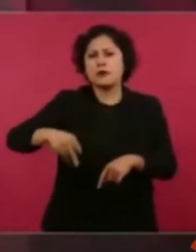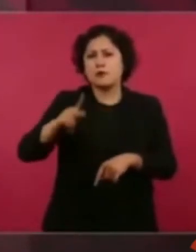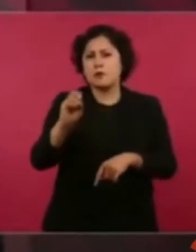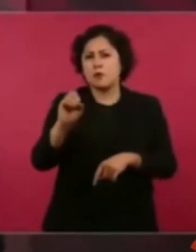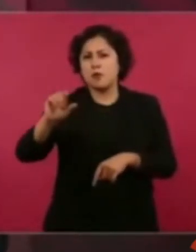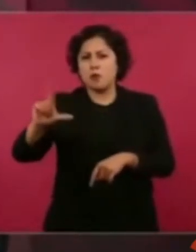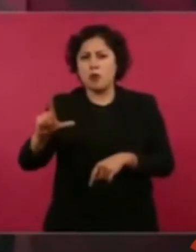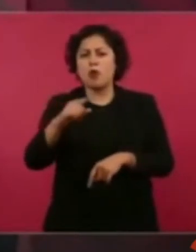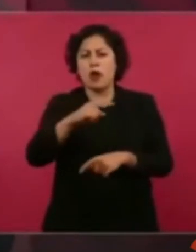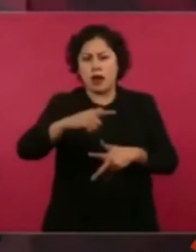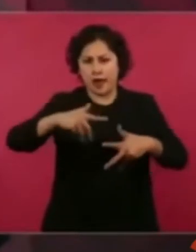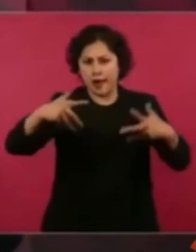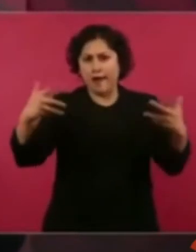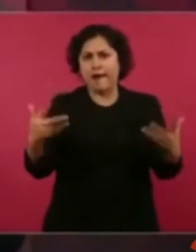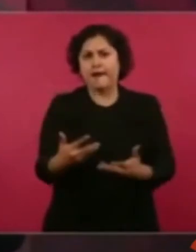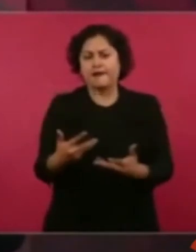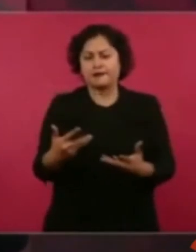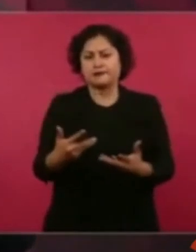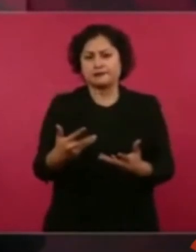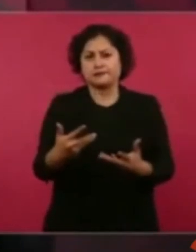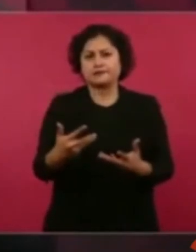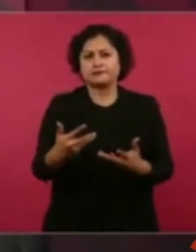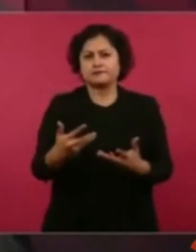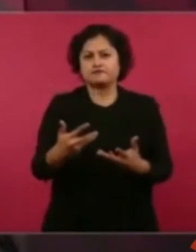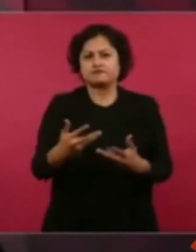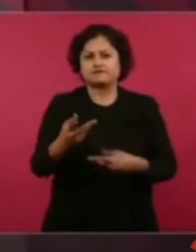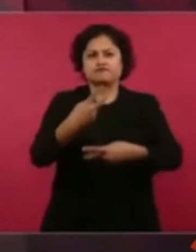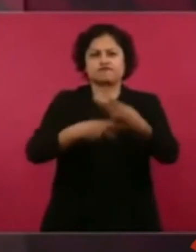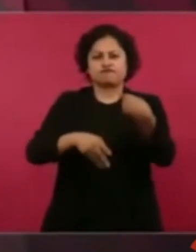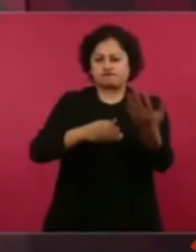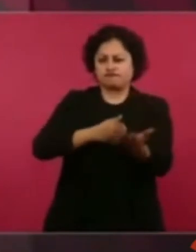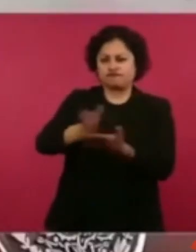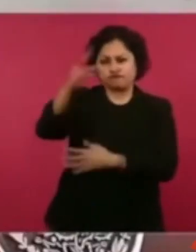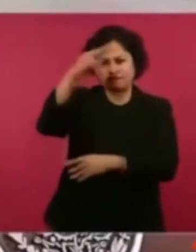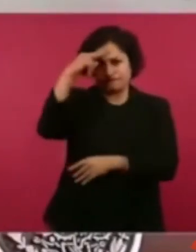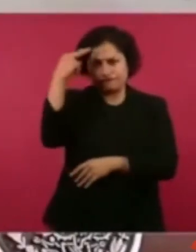llevó a cabo la invasión,